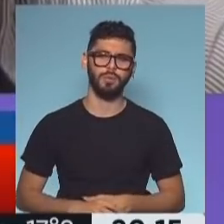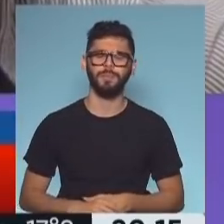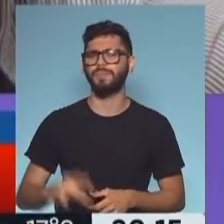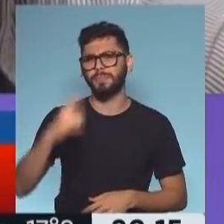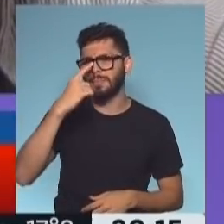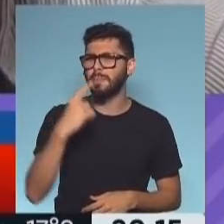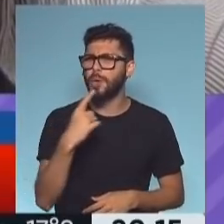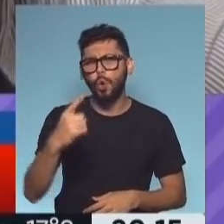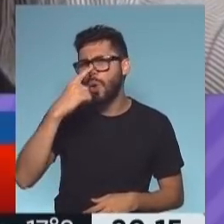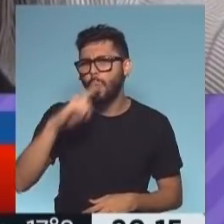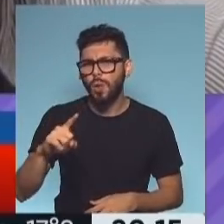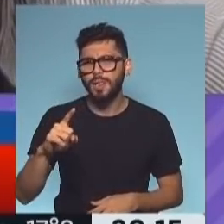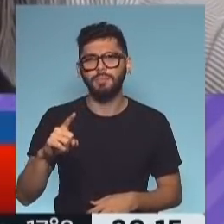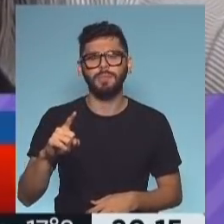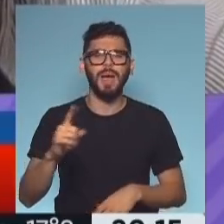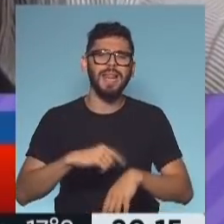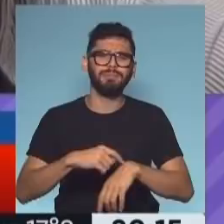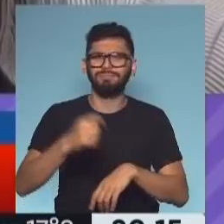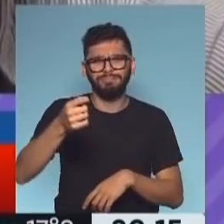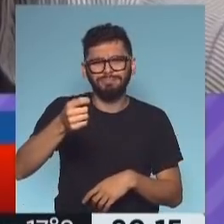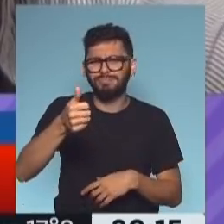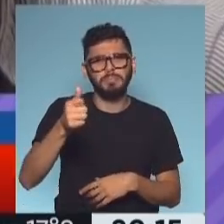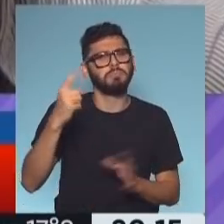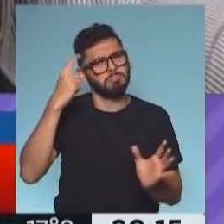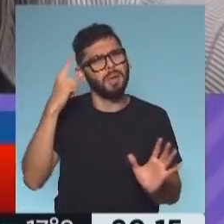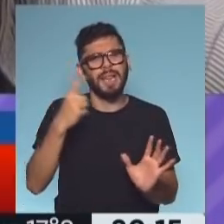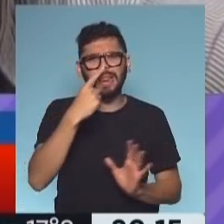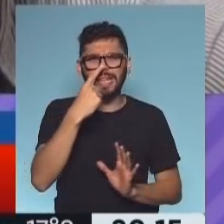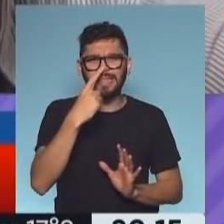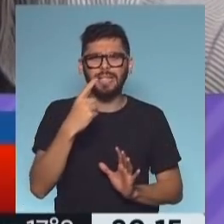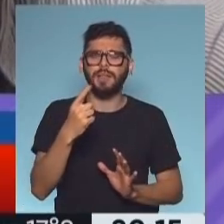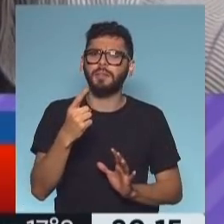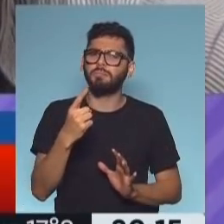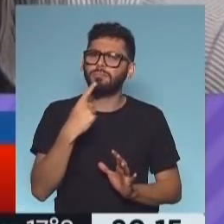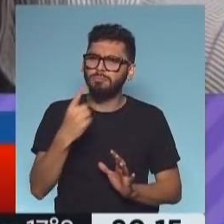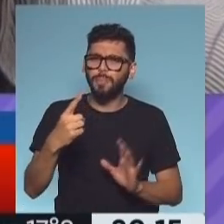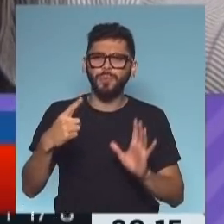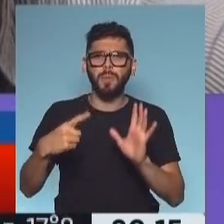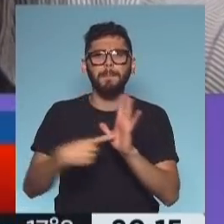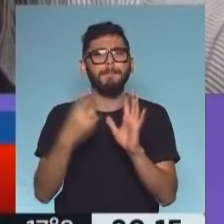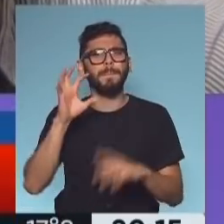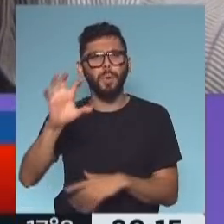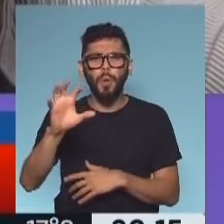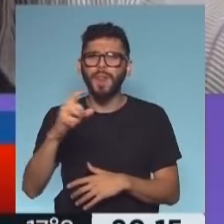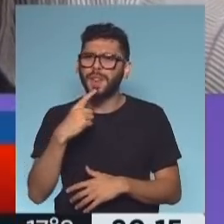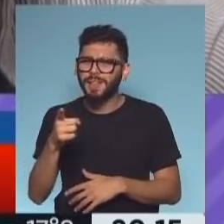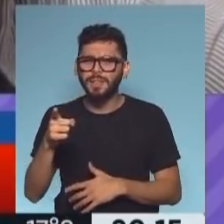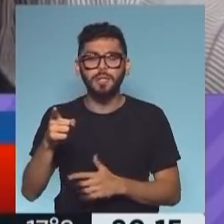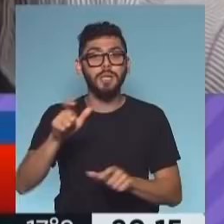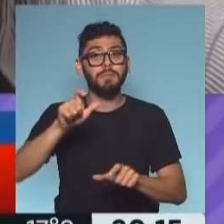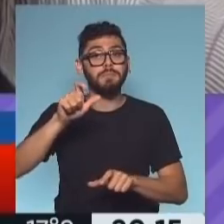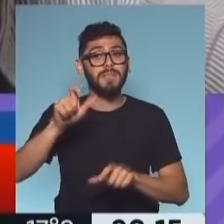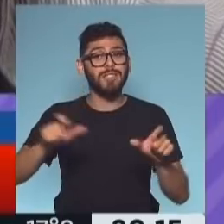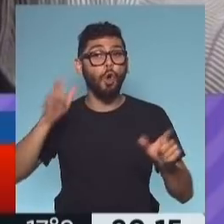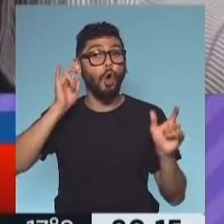última pregunta, tenemos poquito tiempo, pero me parece interesante. Están detectando en la provincia de Buenos Aires que hay cada vez más afectados,